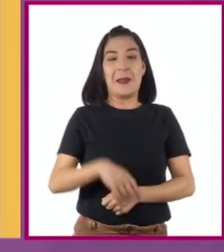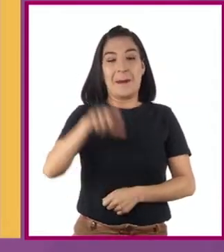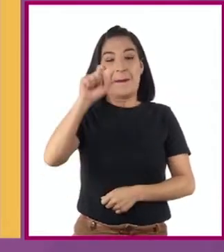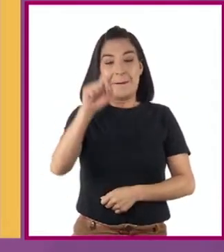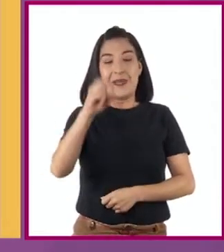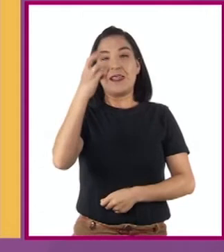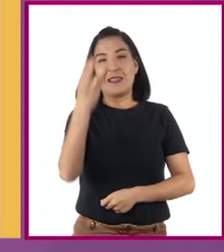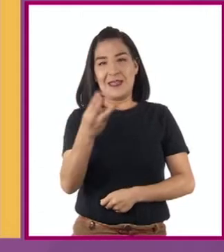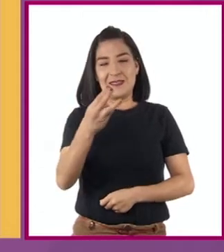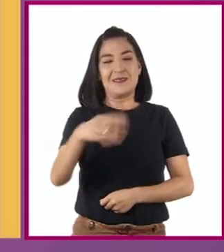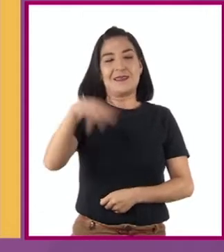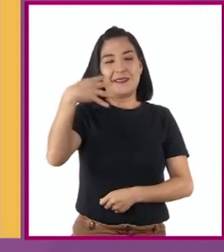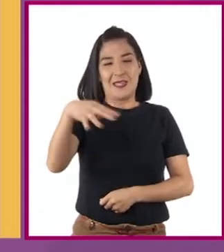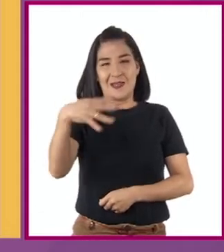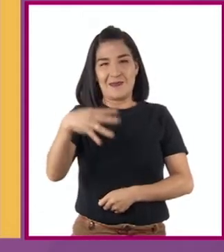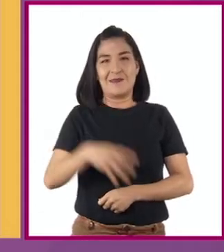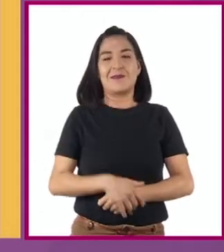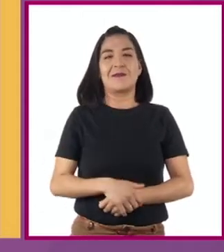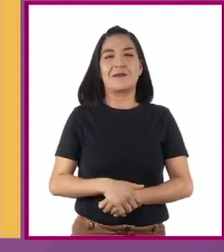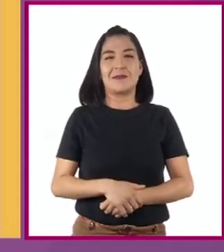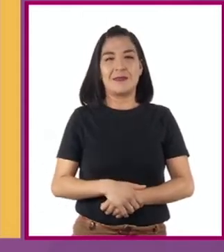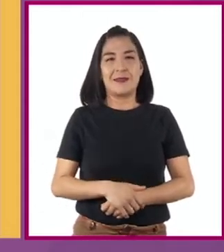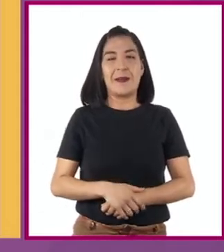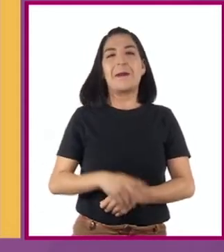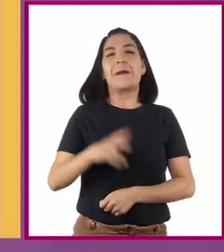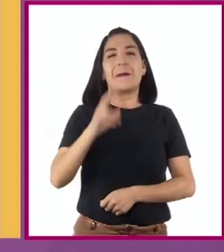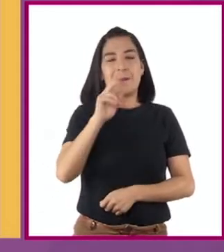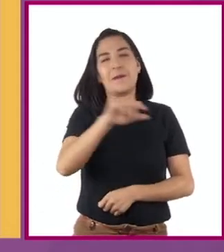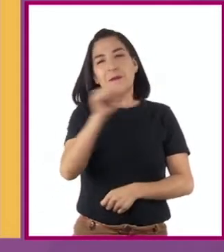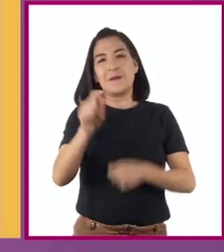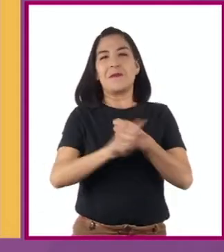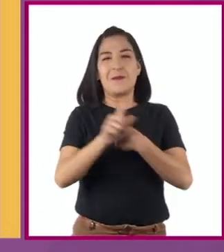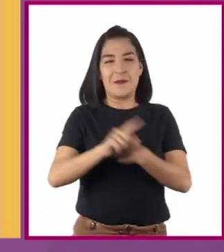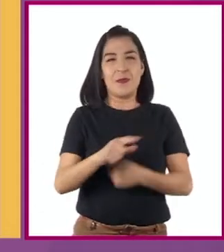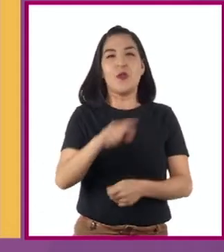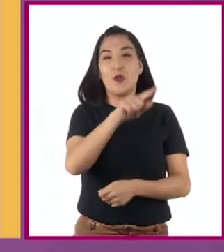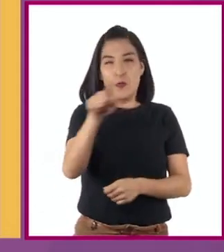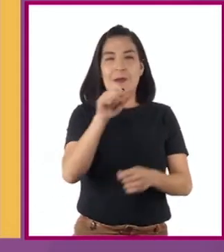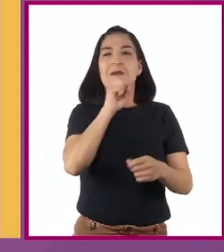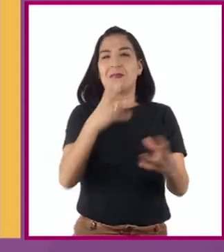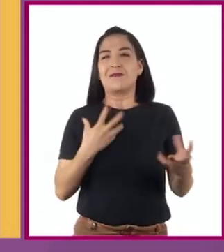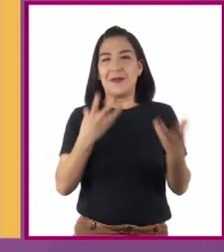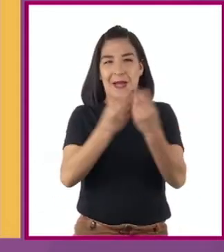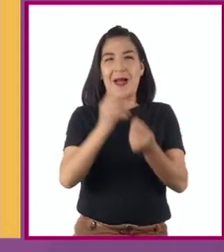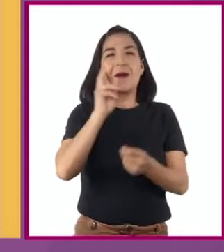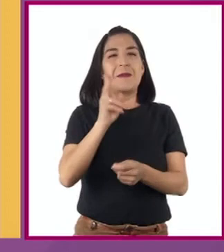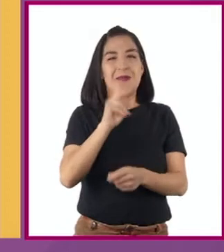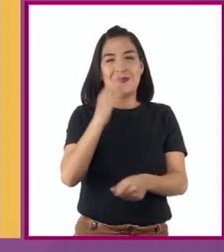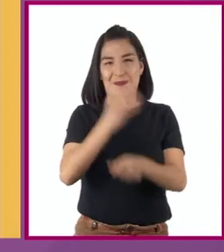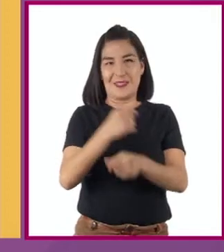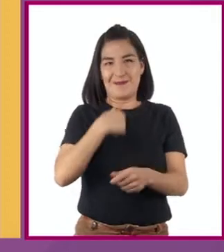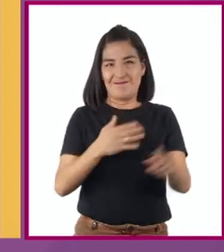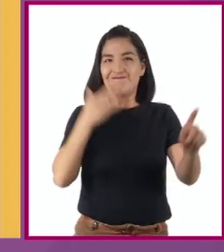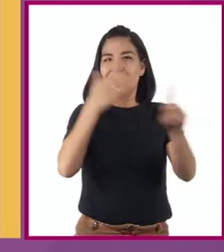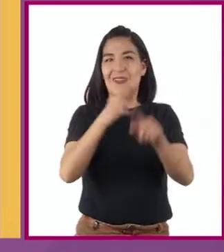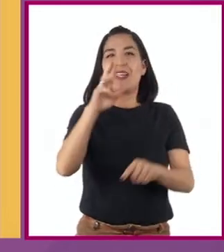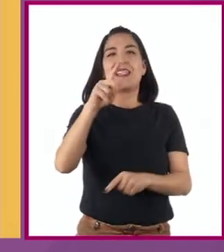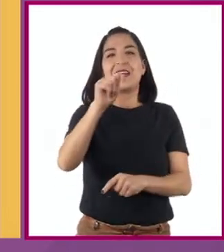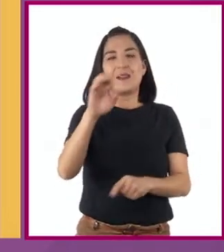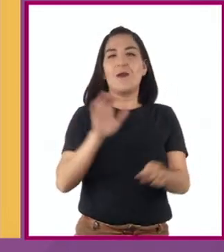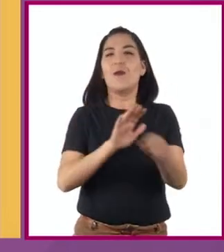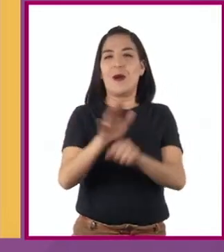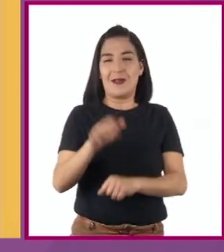23 y 14. Veamos otro problema. Intenten resolver conmigo el reto que les plantearé.